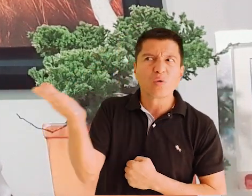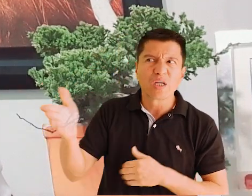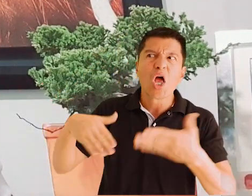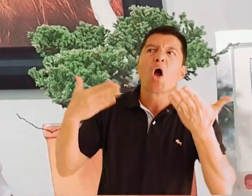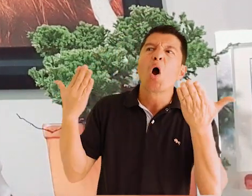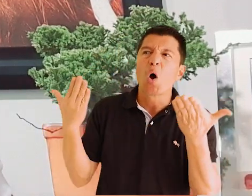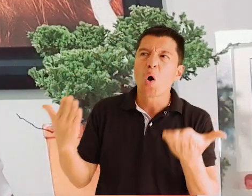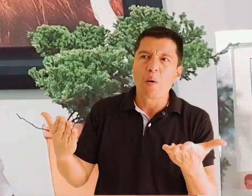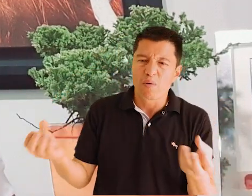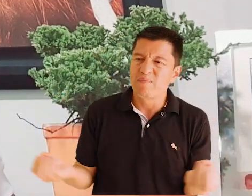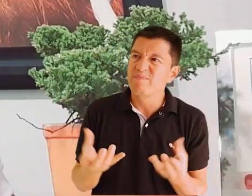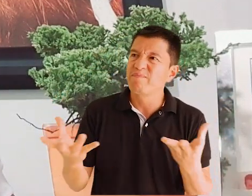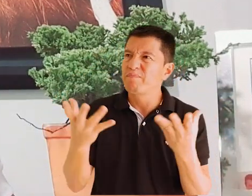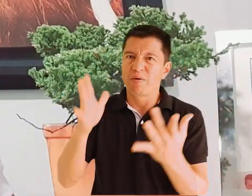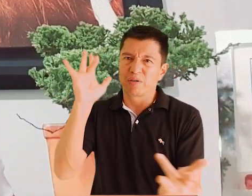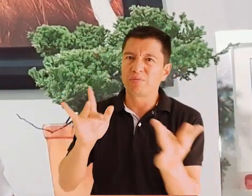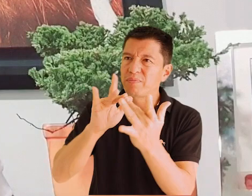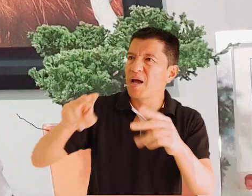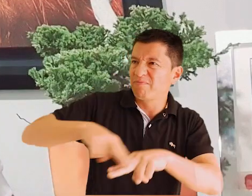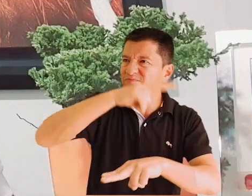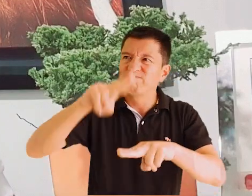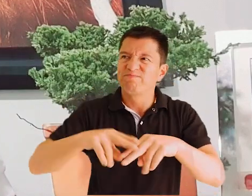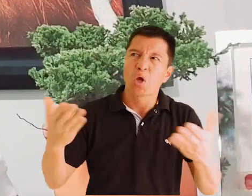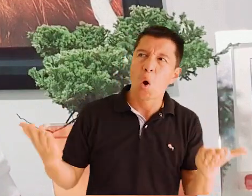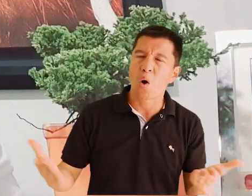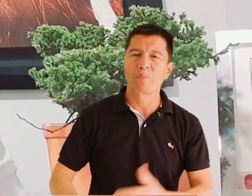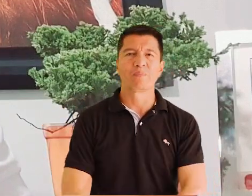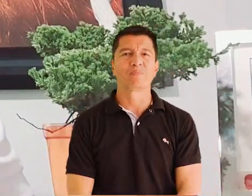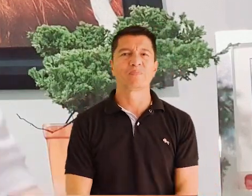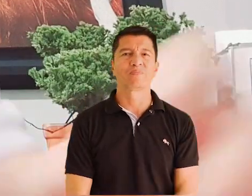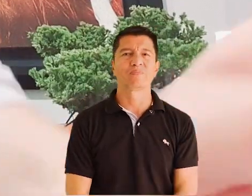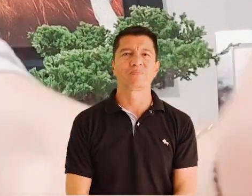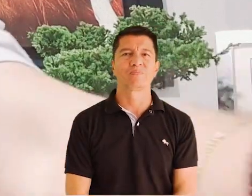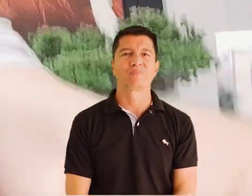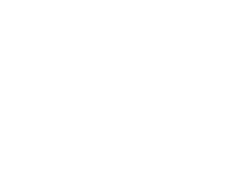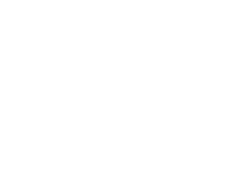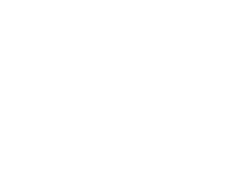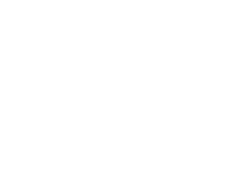cómo viven ambientalmente en equilibrio con la naturaleza.